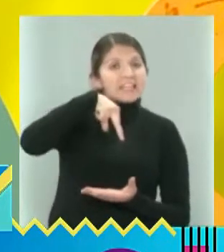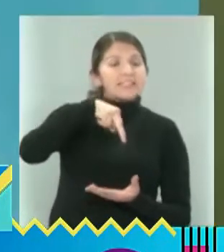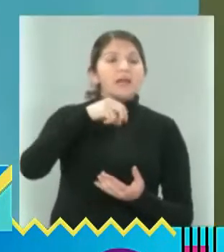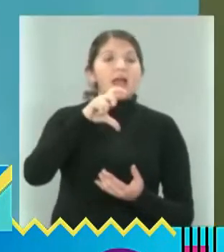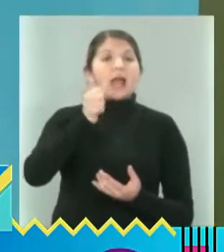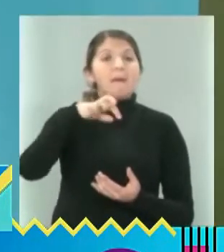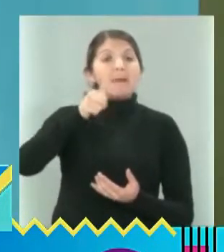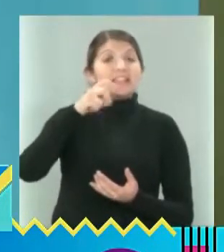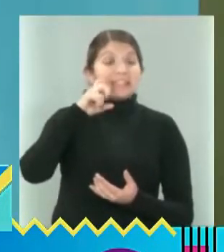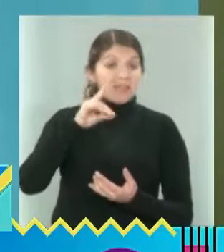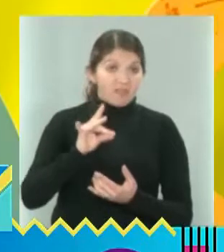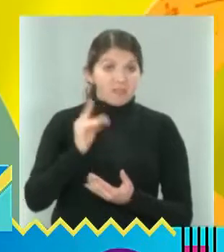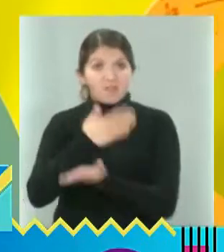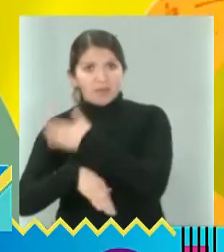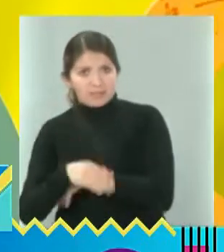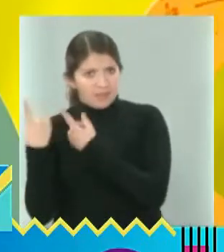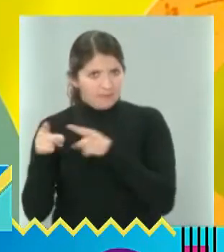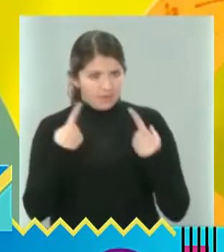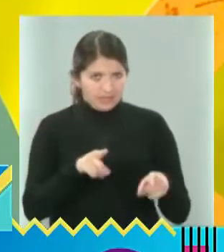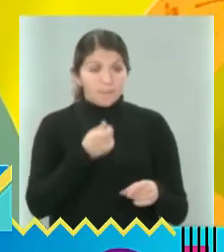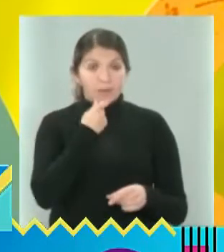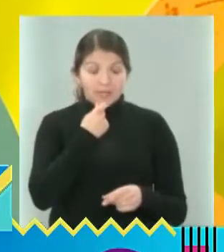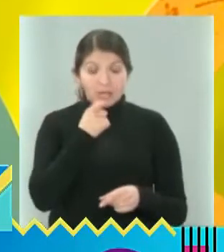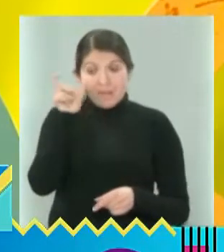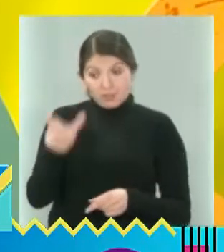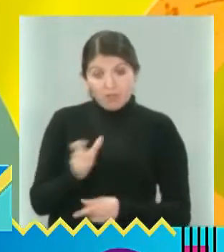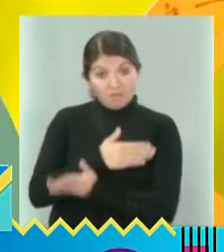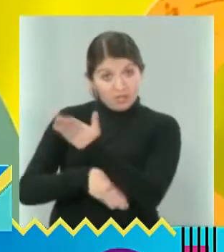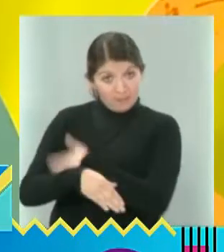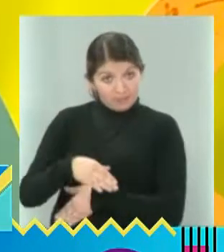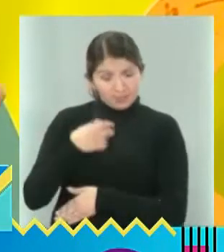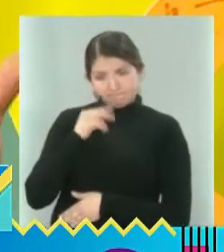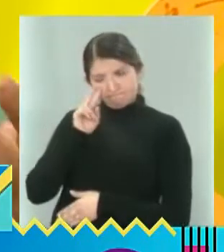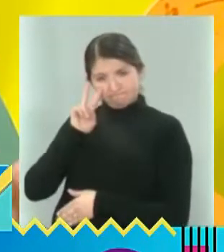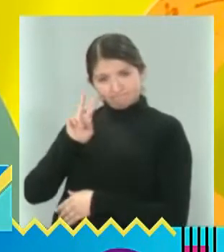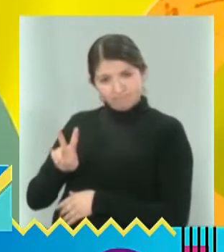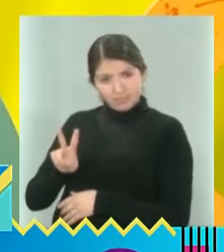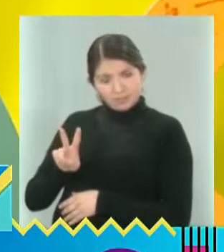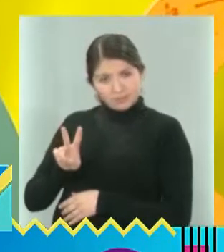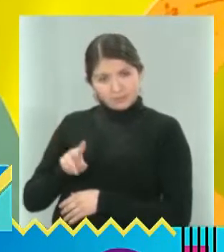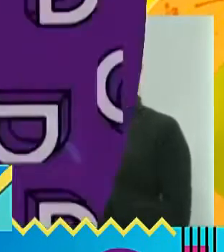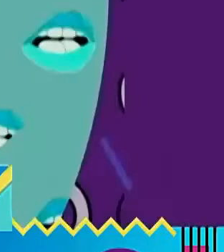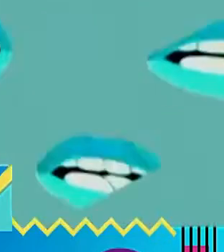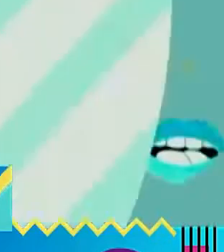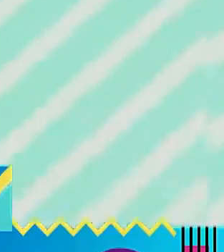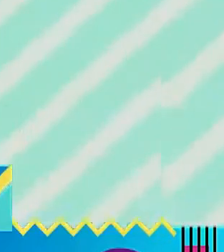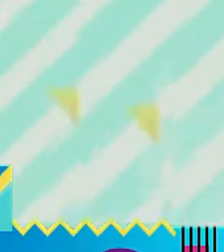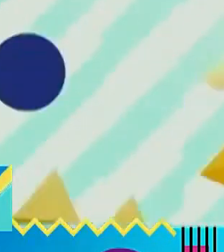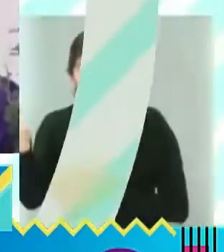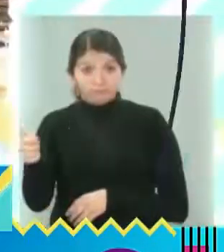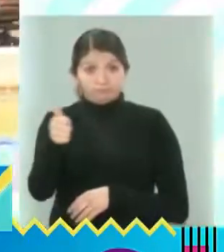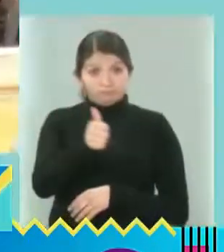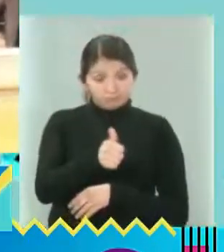Es decir, una persona con discapacidad es vista al momento de ir a